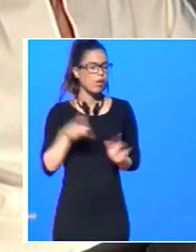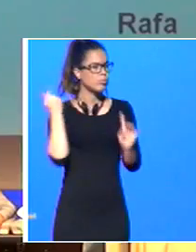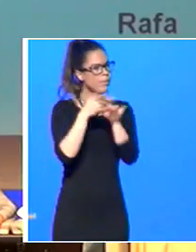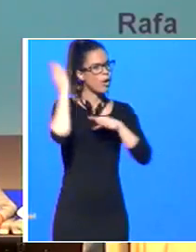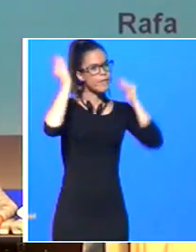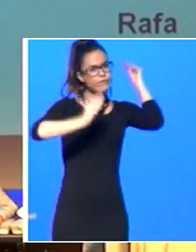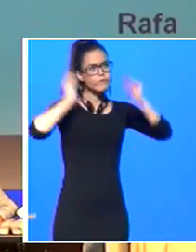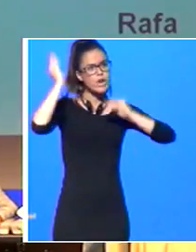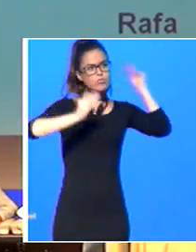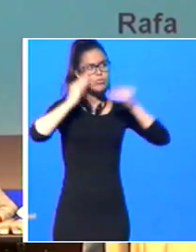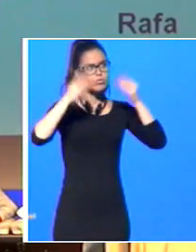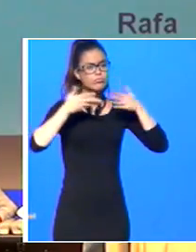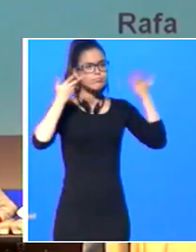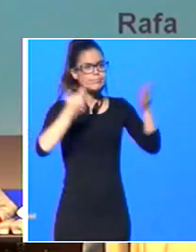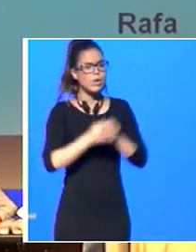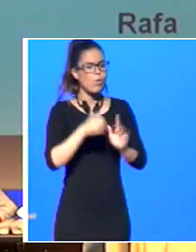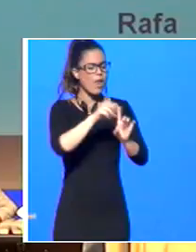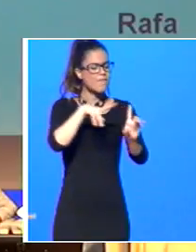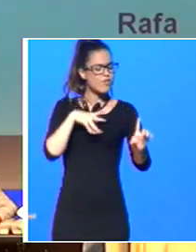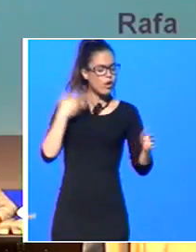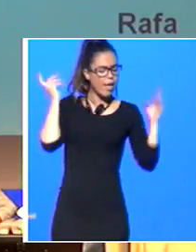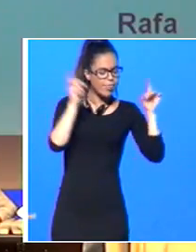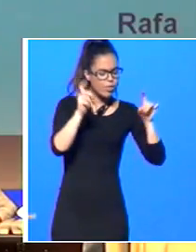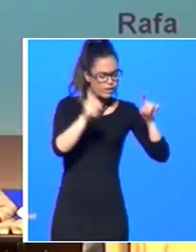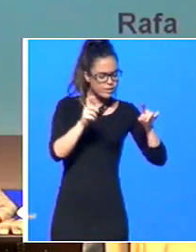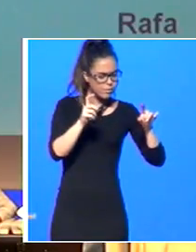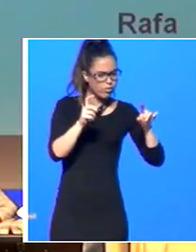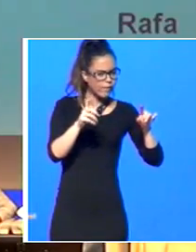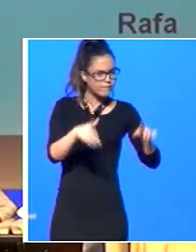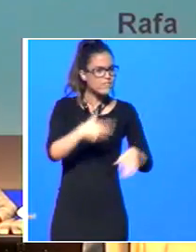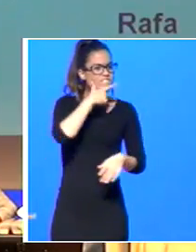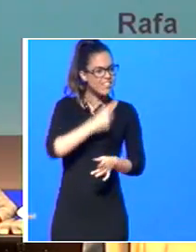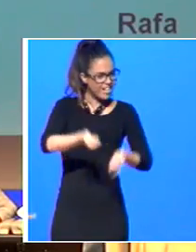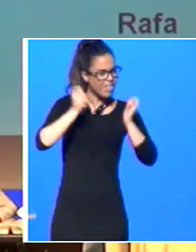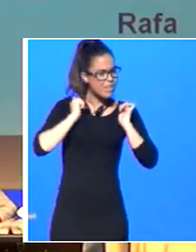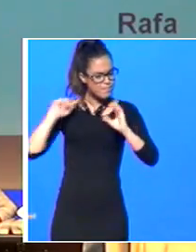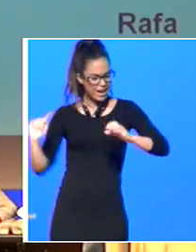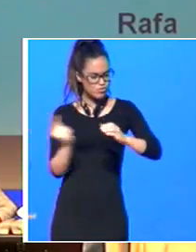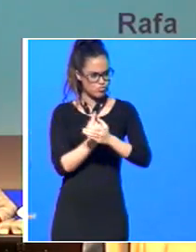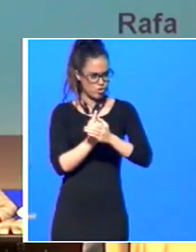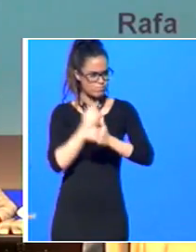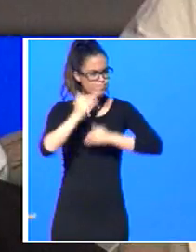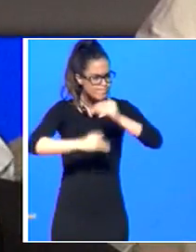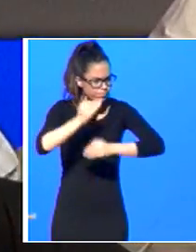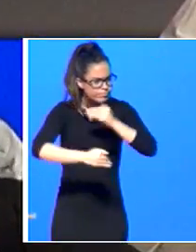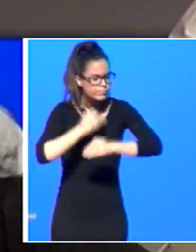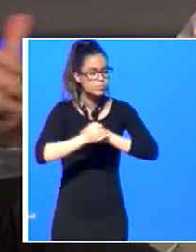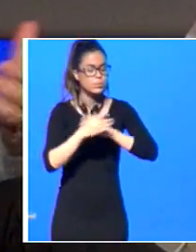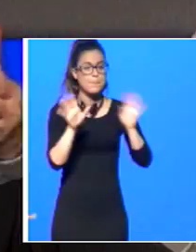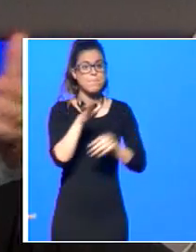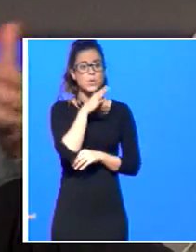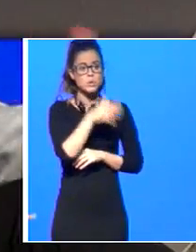cómo un enfoque educativo facilita los procesos de inclusión. Porque un método,